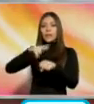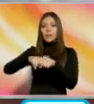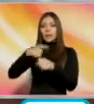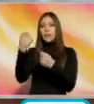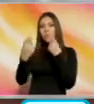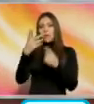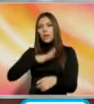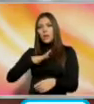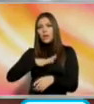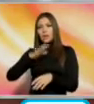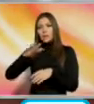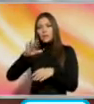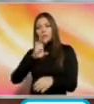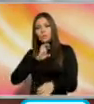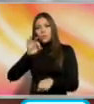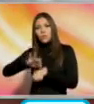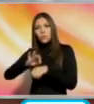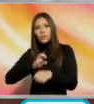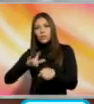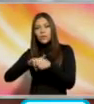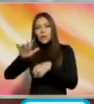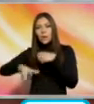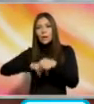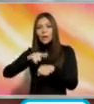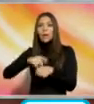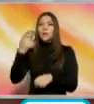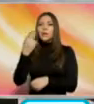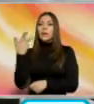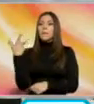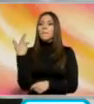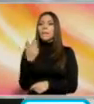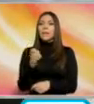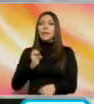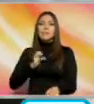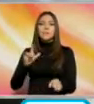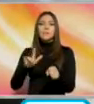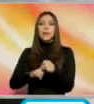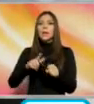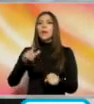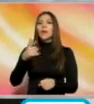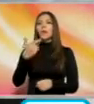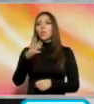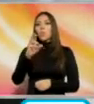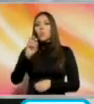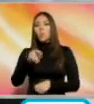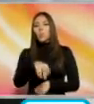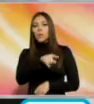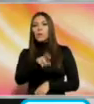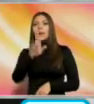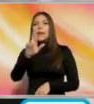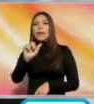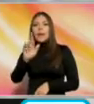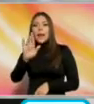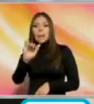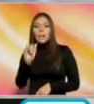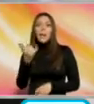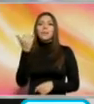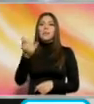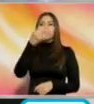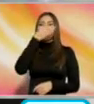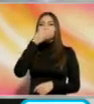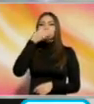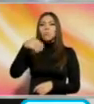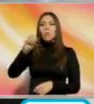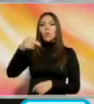en ellos que requieren vacunas especiales para hurón. Se vacunan contra la rabia y contra el moquillo especial para hurón. Y también